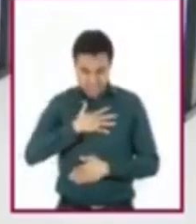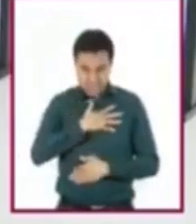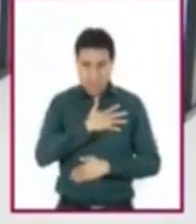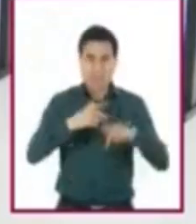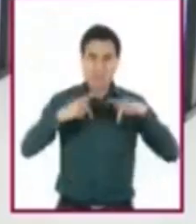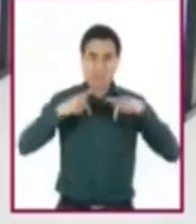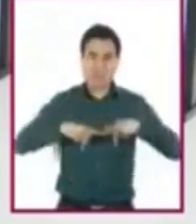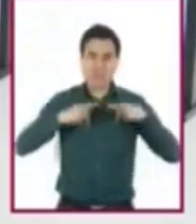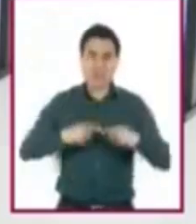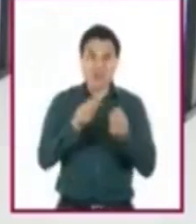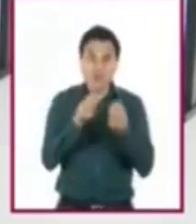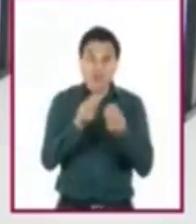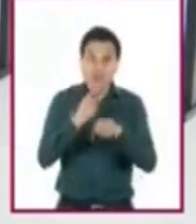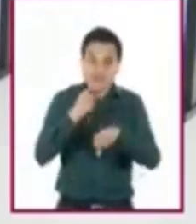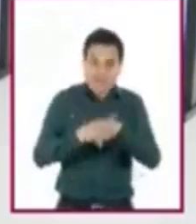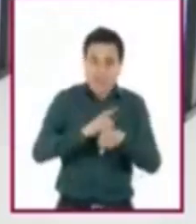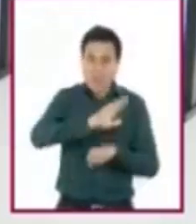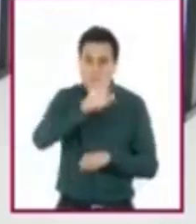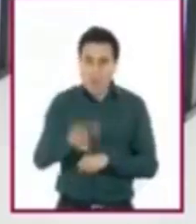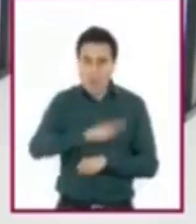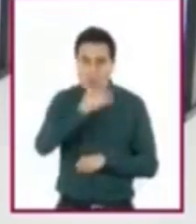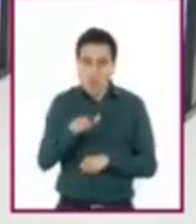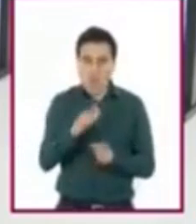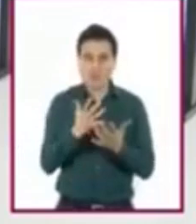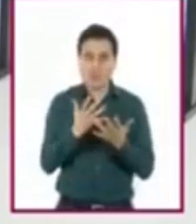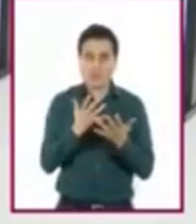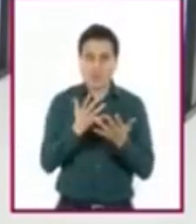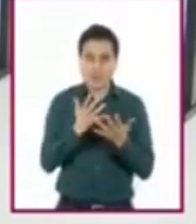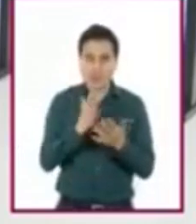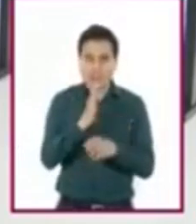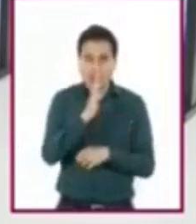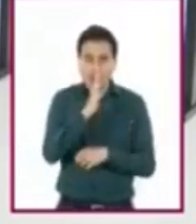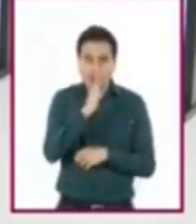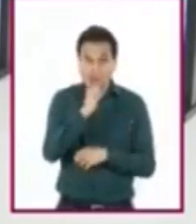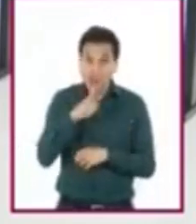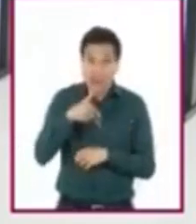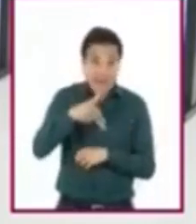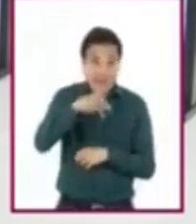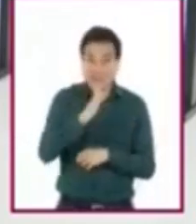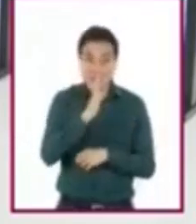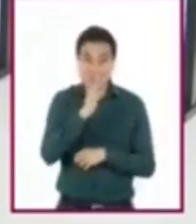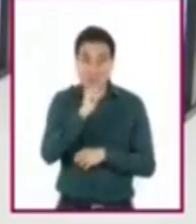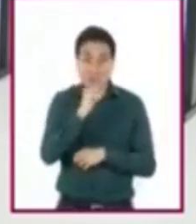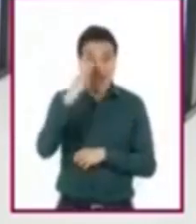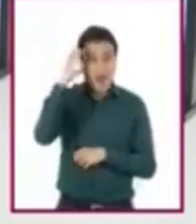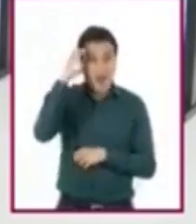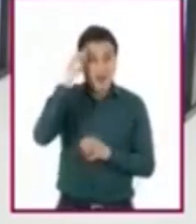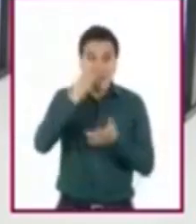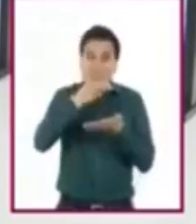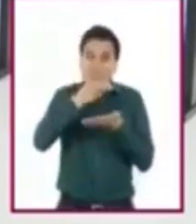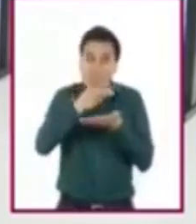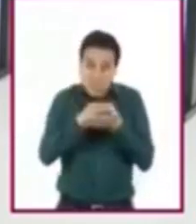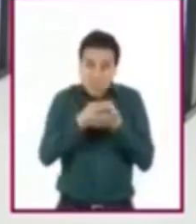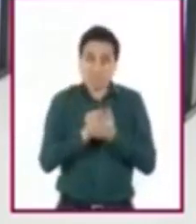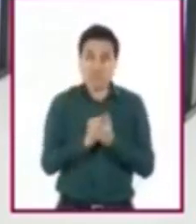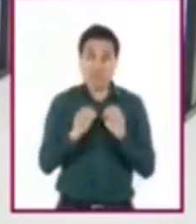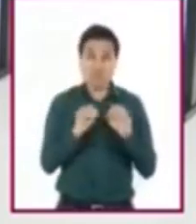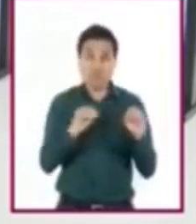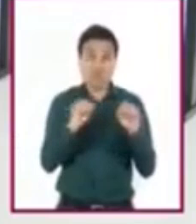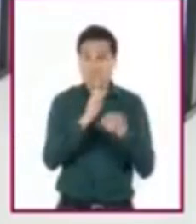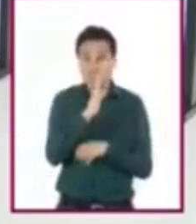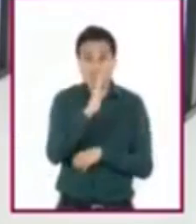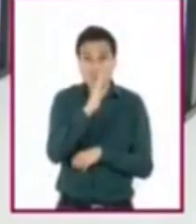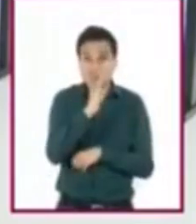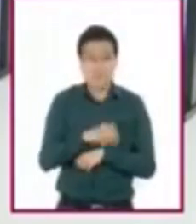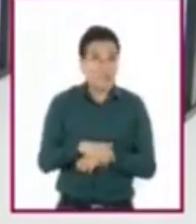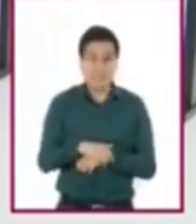de ella, ya nadie podía andar. Nomás estaban acostados, tendidos en su cama. No podía nadie moverse, no podía volver